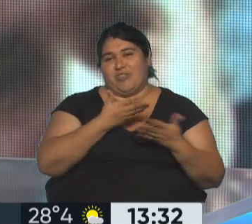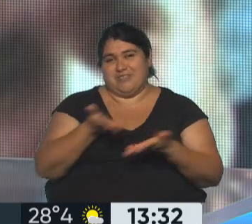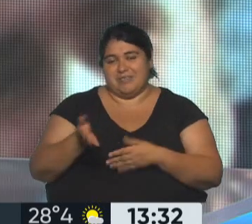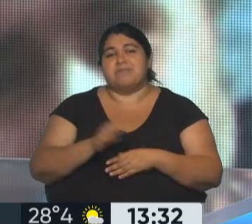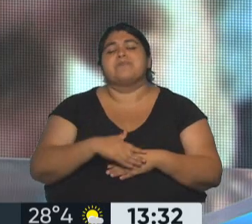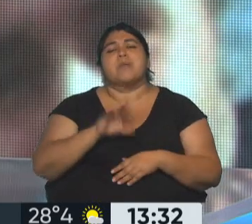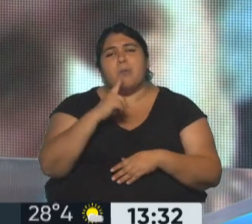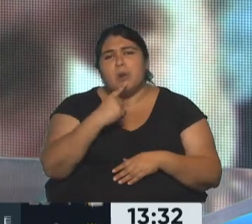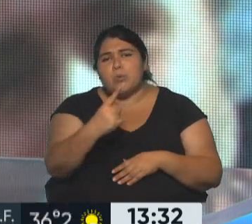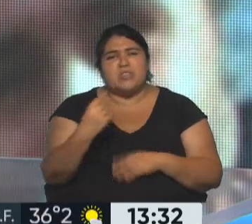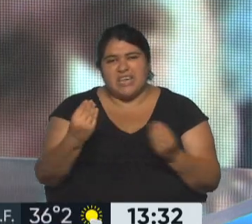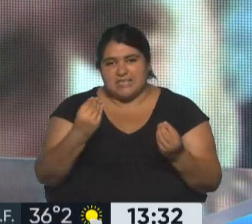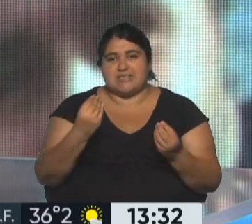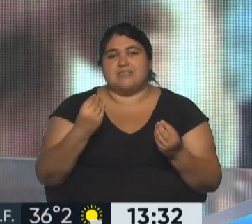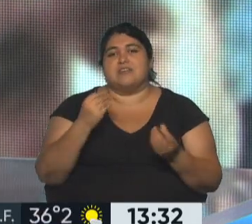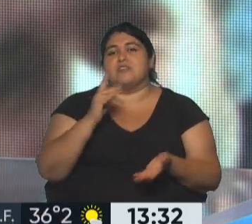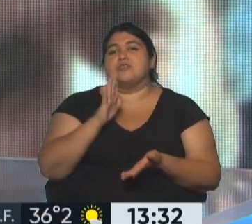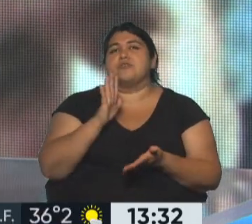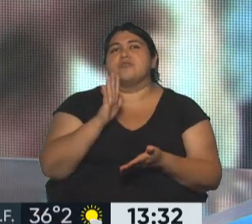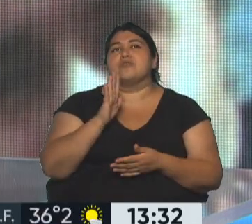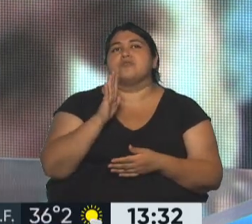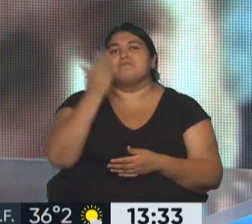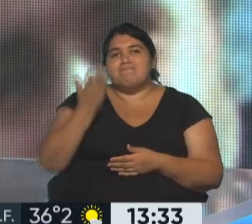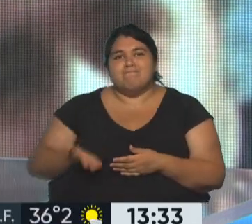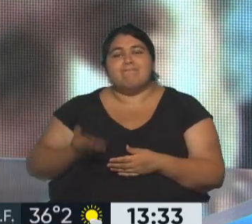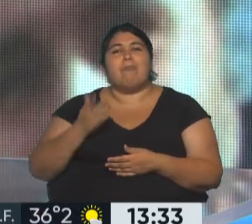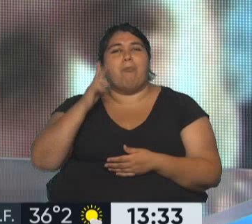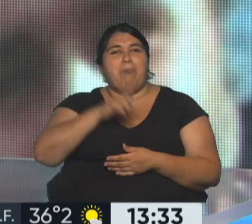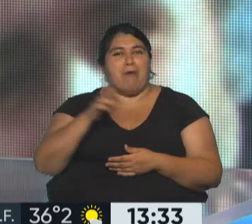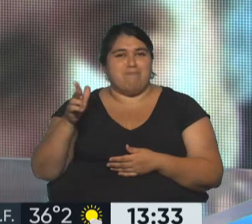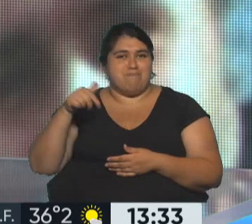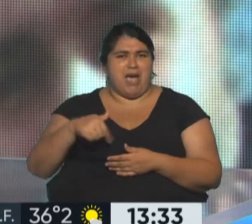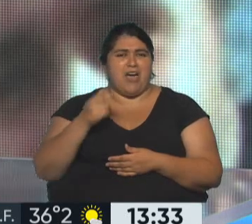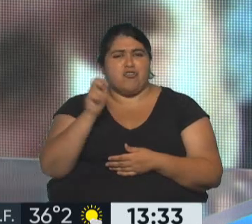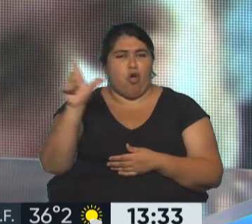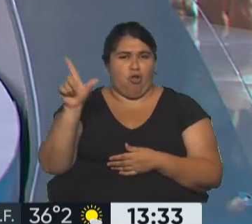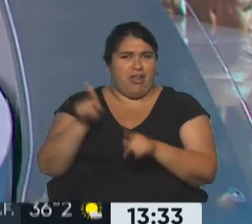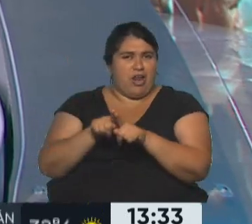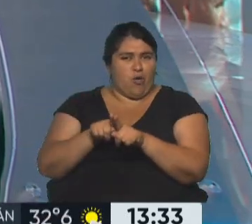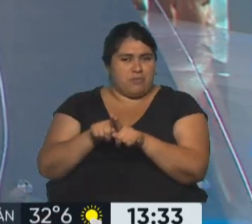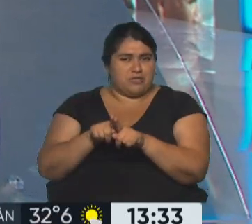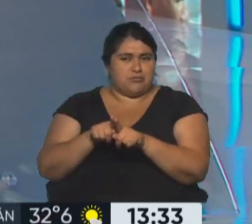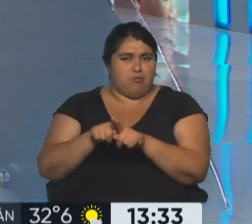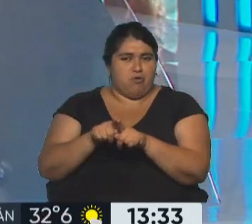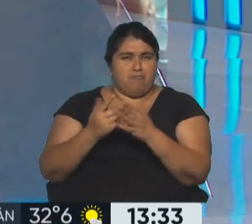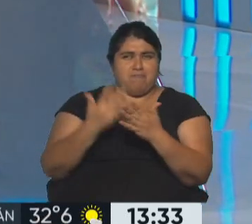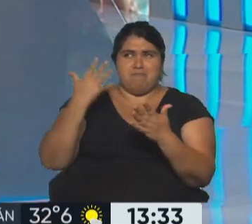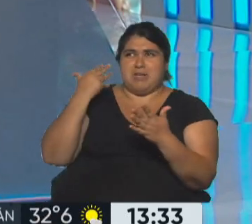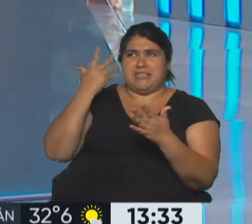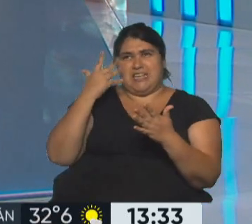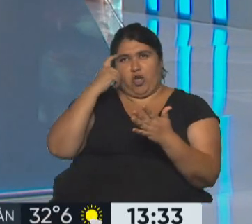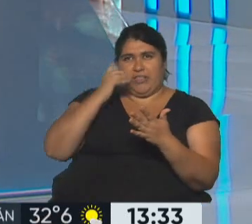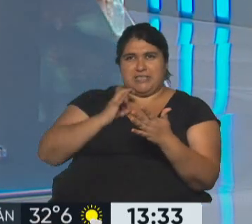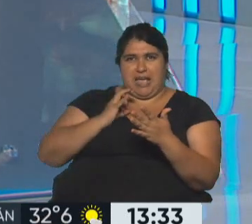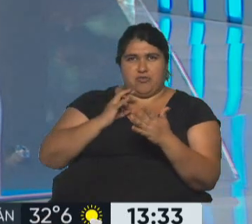la pregunta en realidad tiene que ver un poco con cuál es el rol del Papa en este mundo, que parece que no es el mismo mundo que teníamos hace 5 o 10 años,